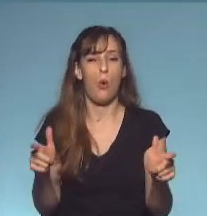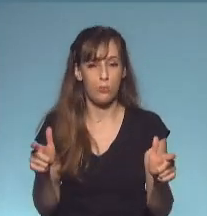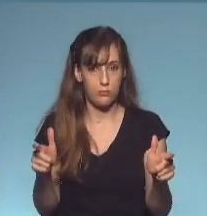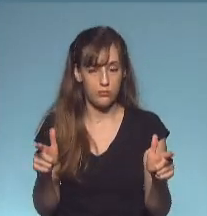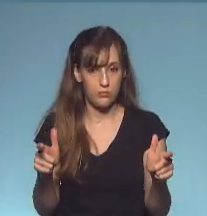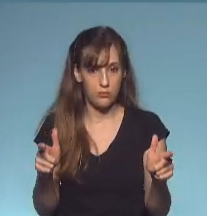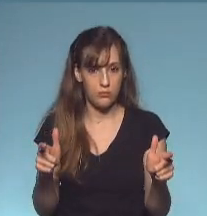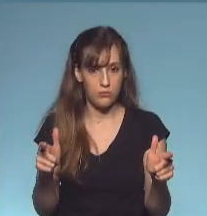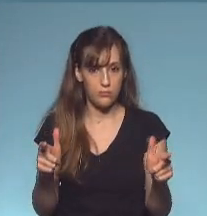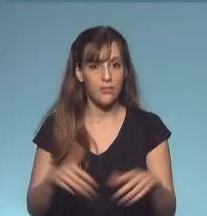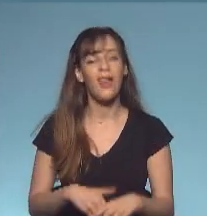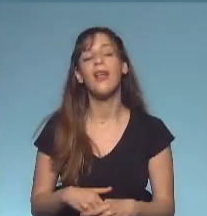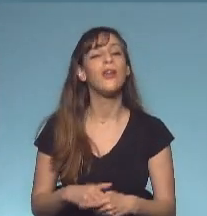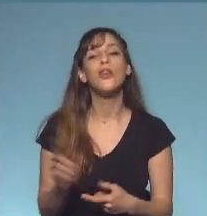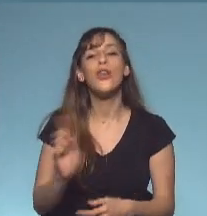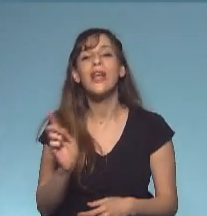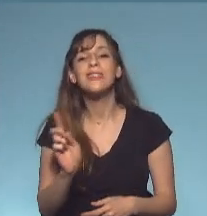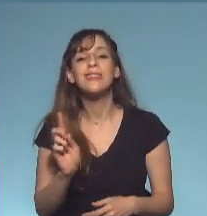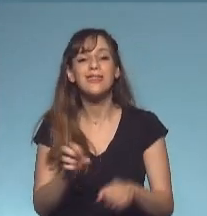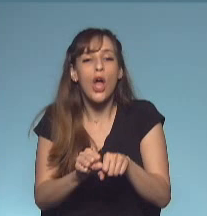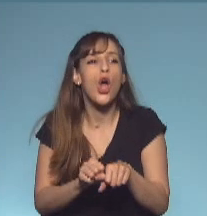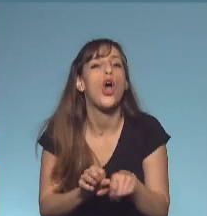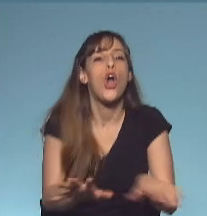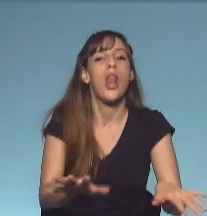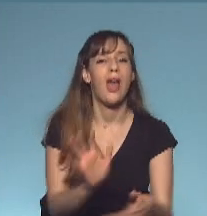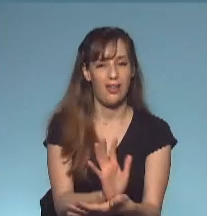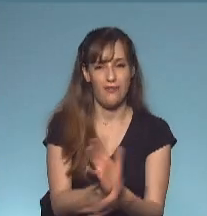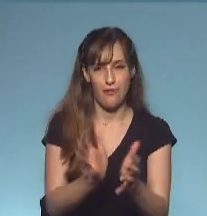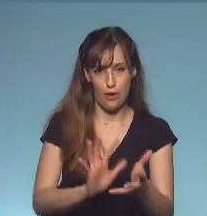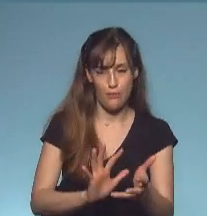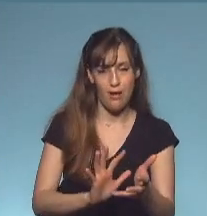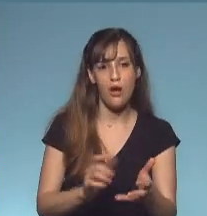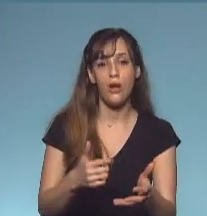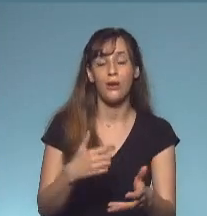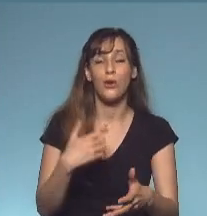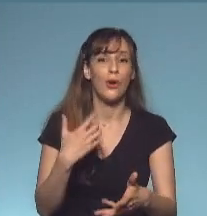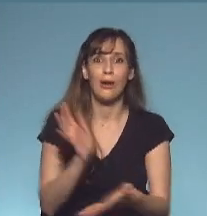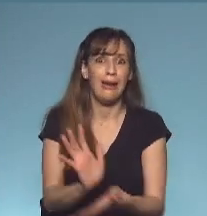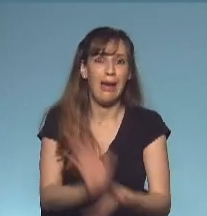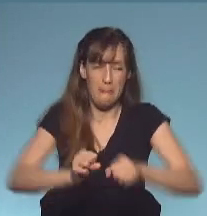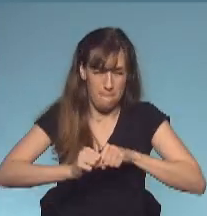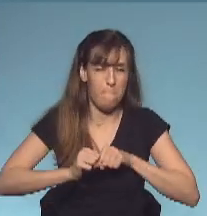No es una ola lo que está pasando. Me animo a decir que es un tsunami.